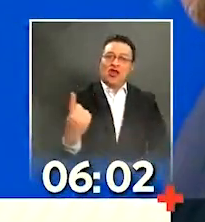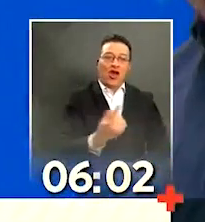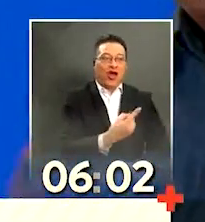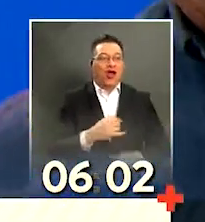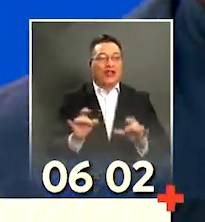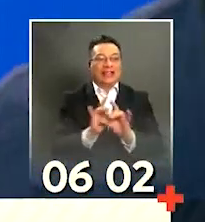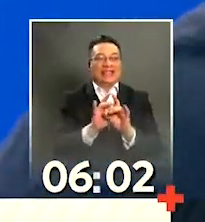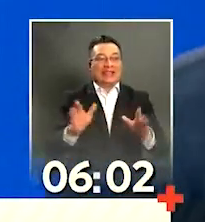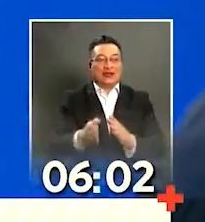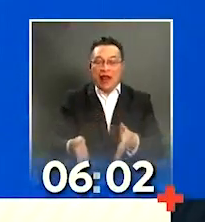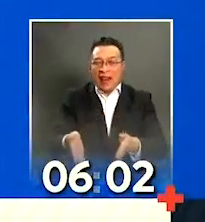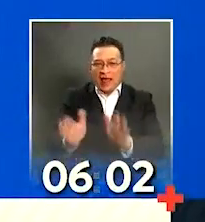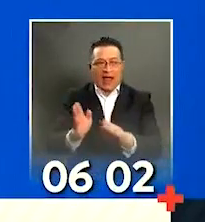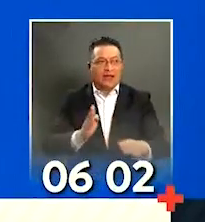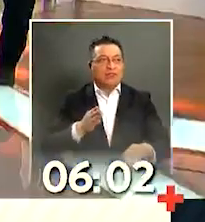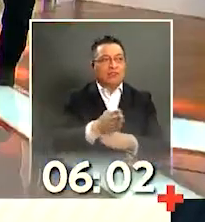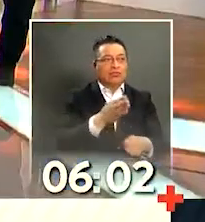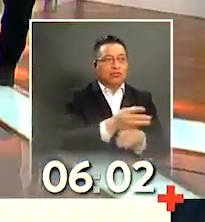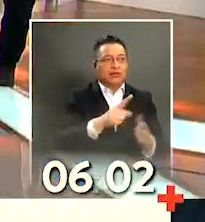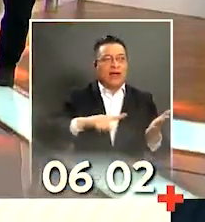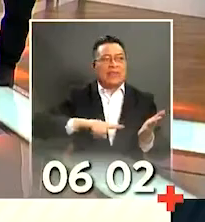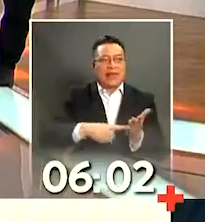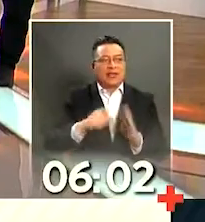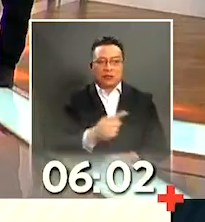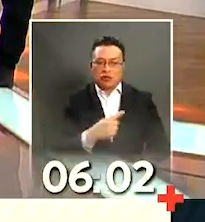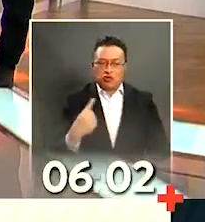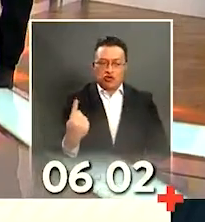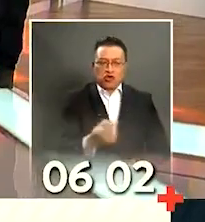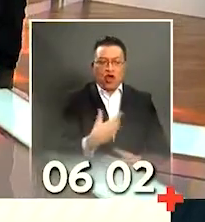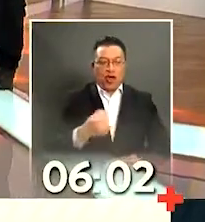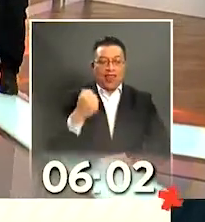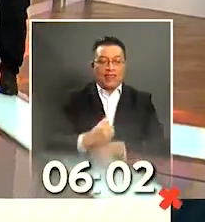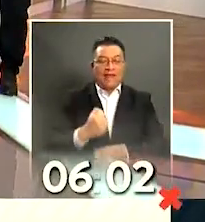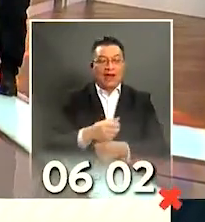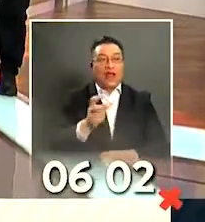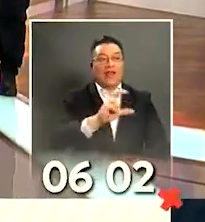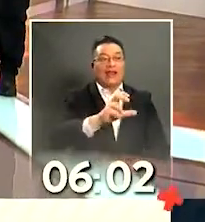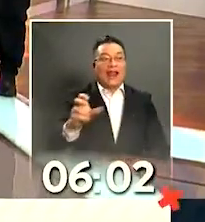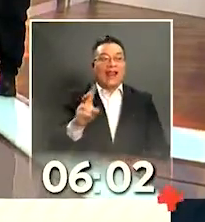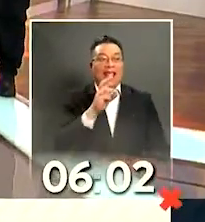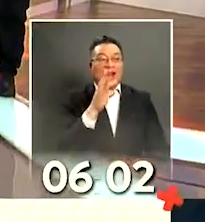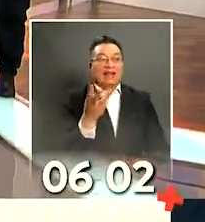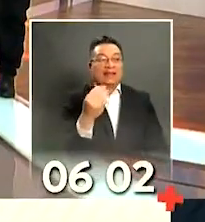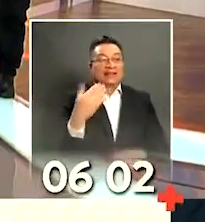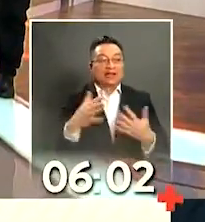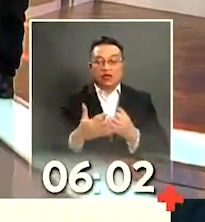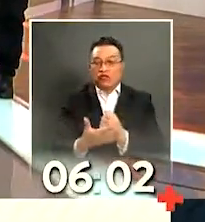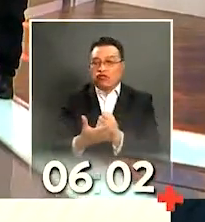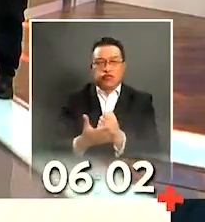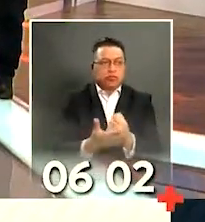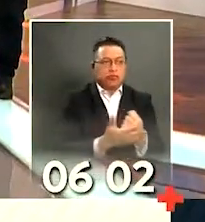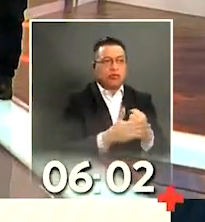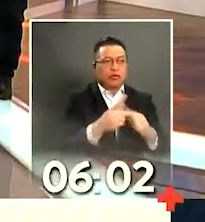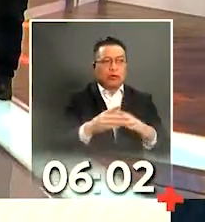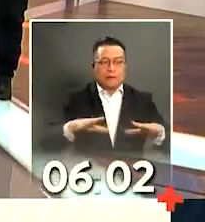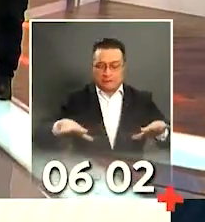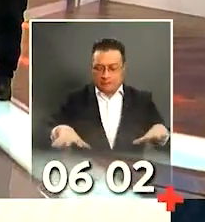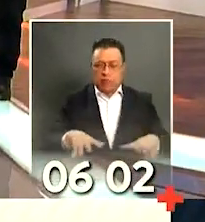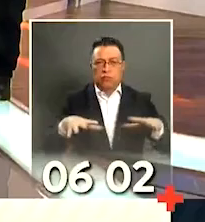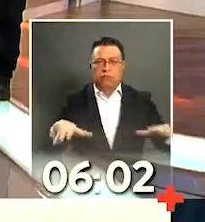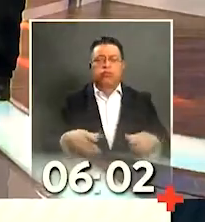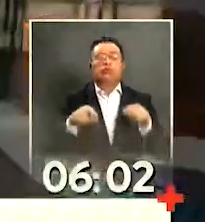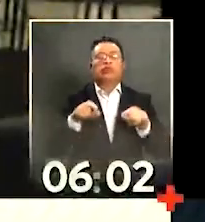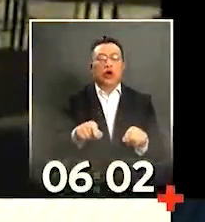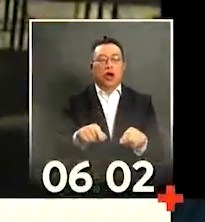calle, técnicos, tenemos a todos los trabajadores de Canal 13, los colaboradores que van a estar sacándose la mugre hoy día para que usted